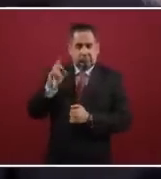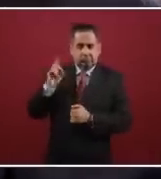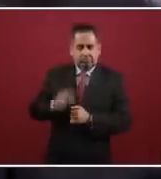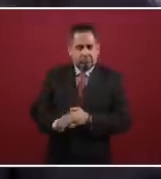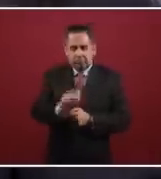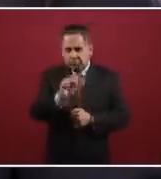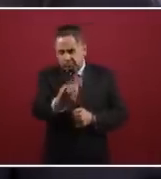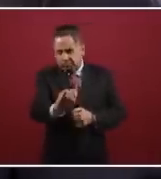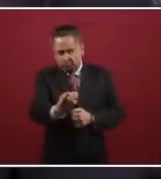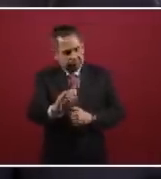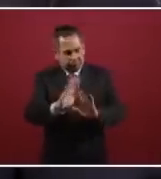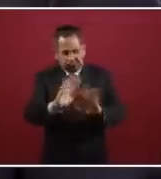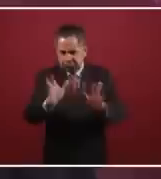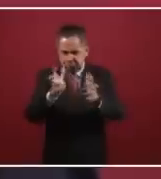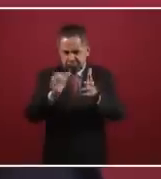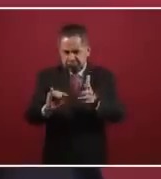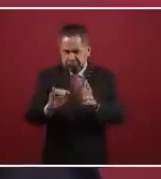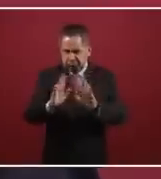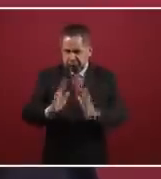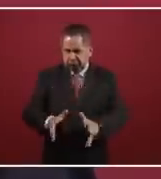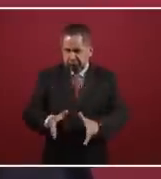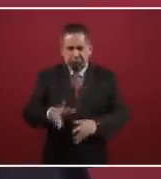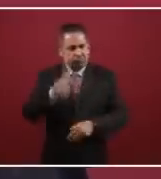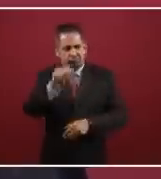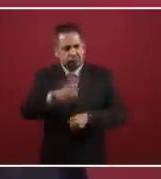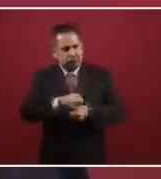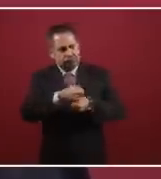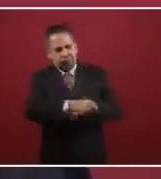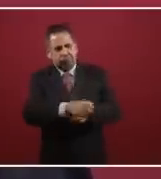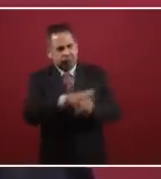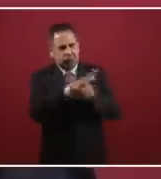Sí, no se va a usar la fuerza.